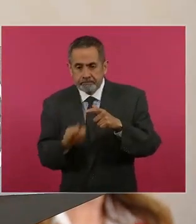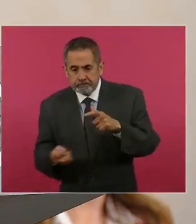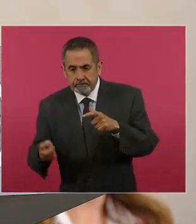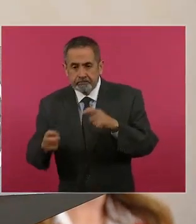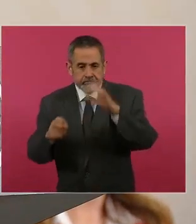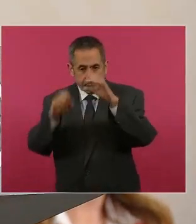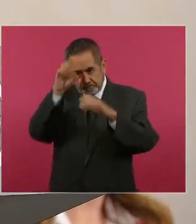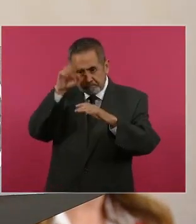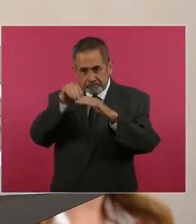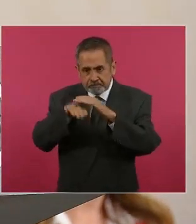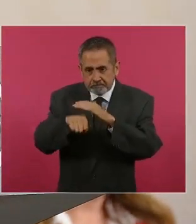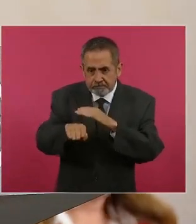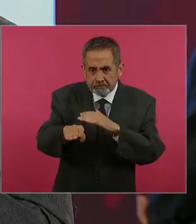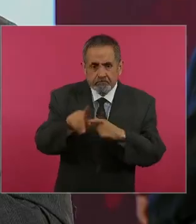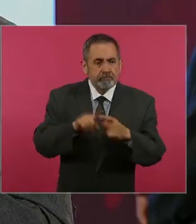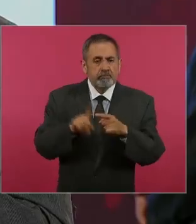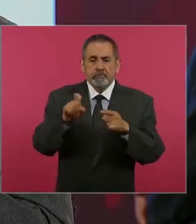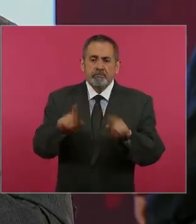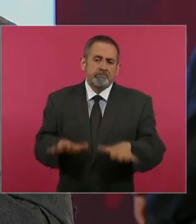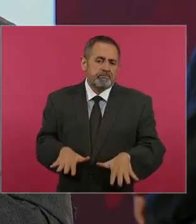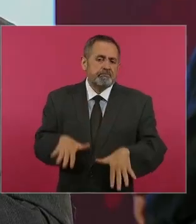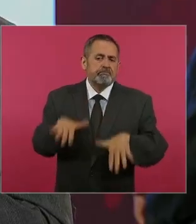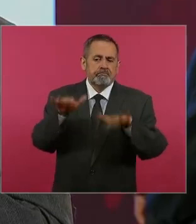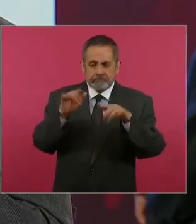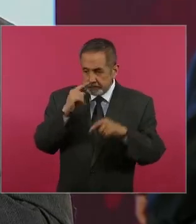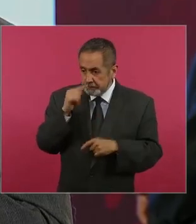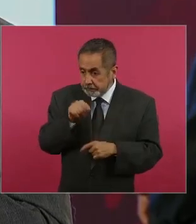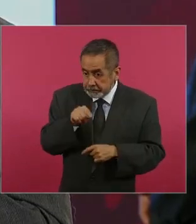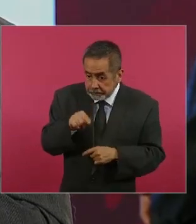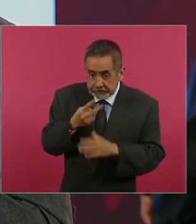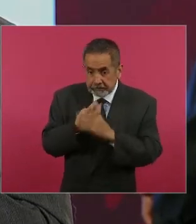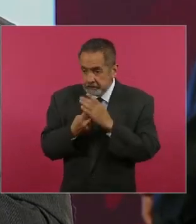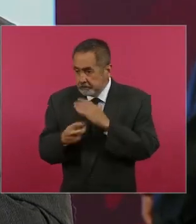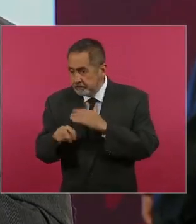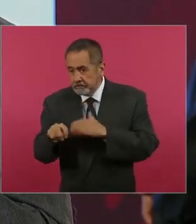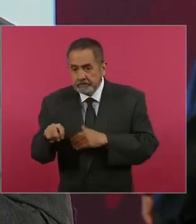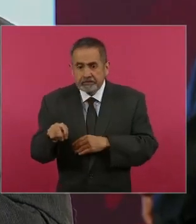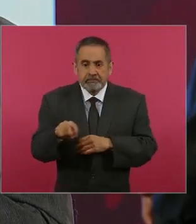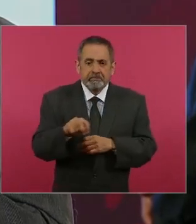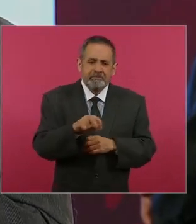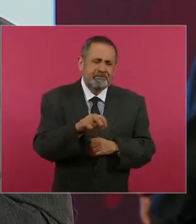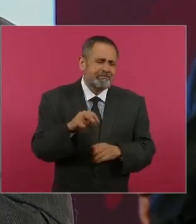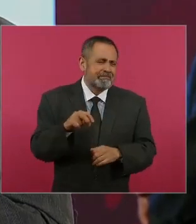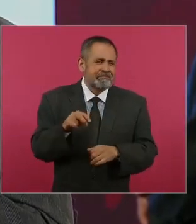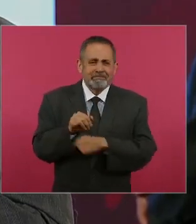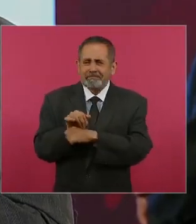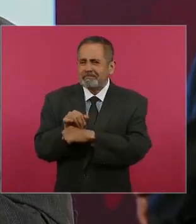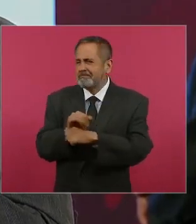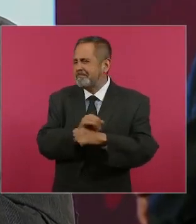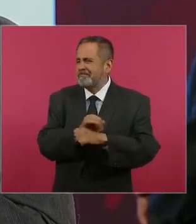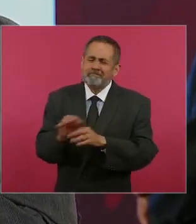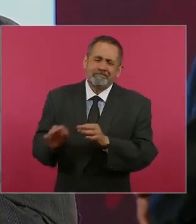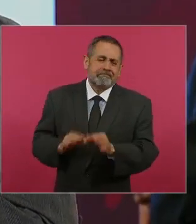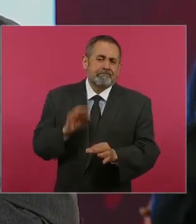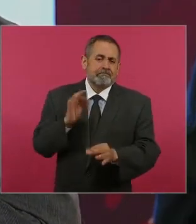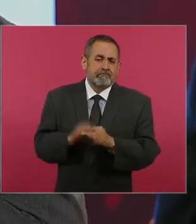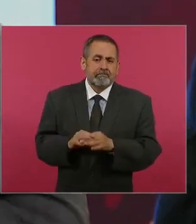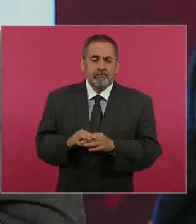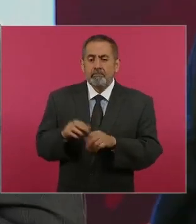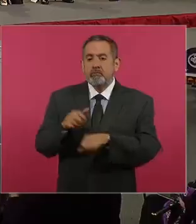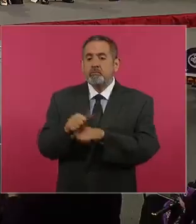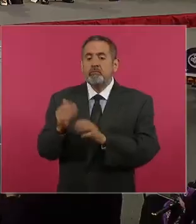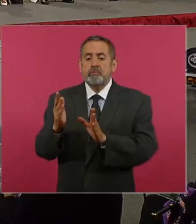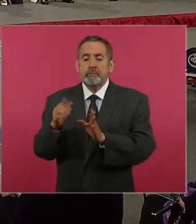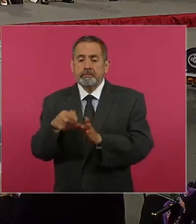grutas, cuevas inundadas o semi-inundadas y sobre todo ubicados en lo que es el tramo